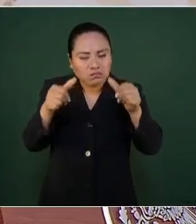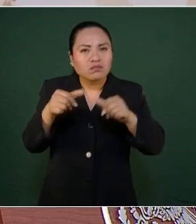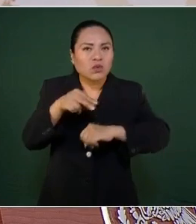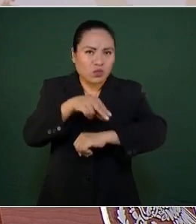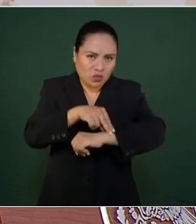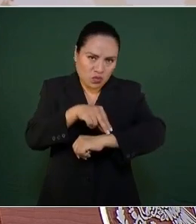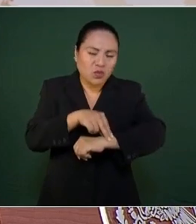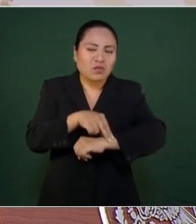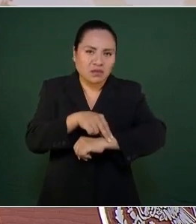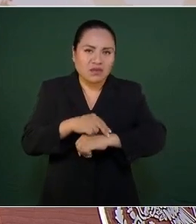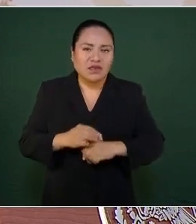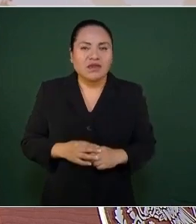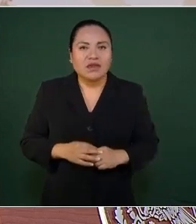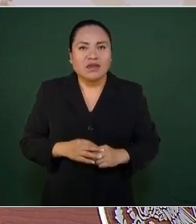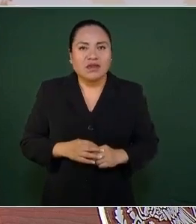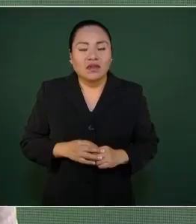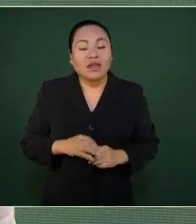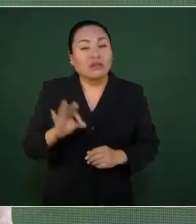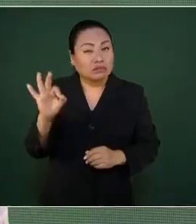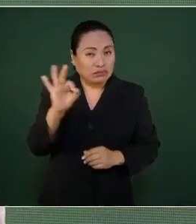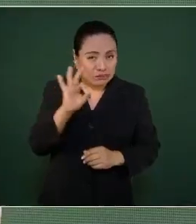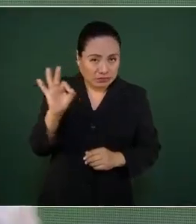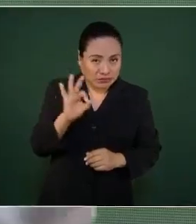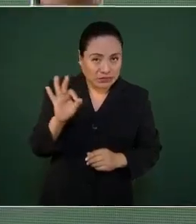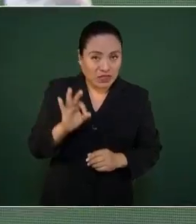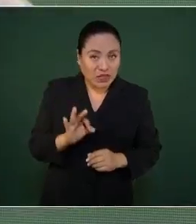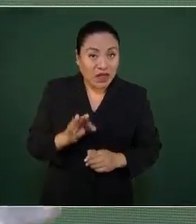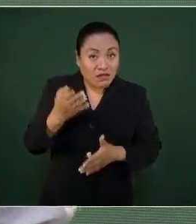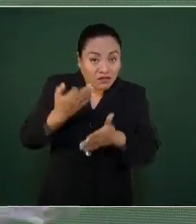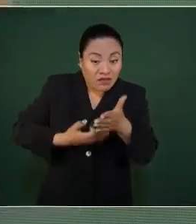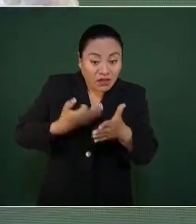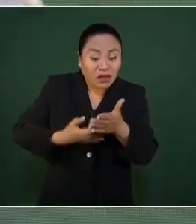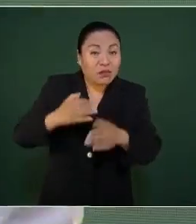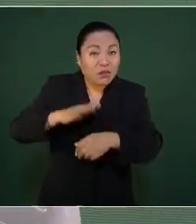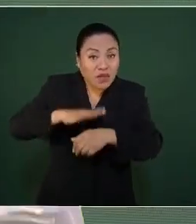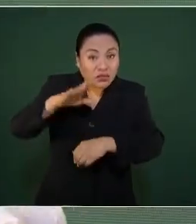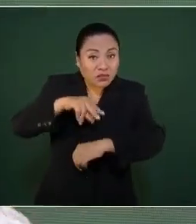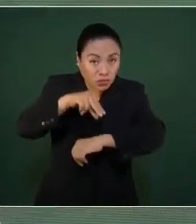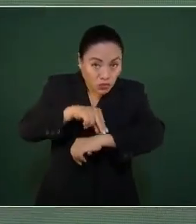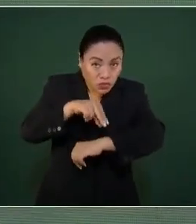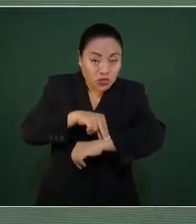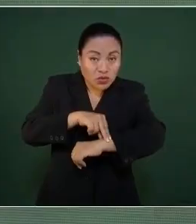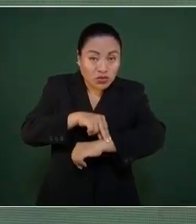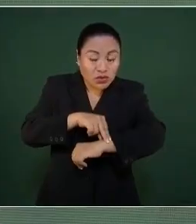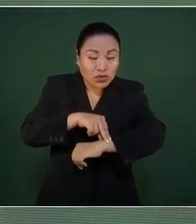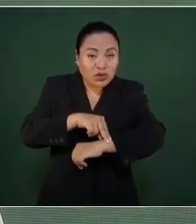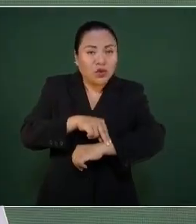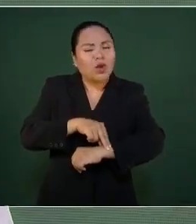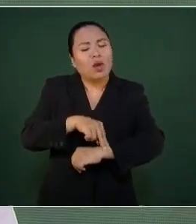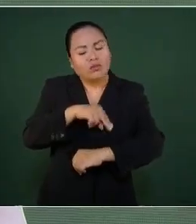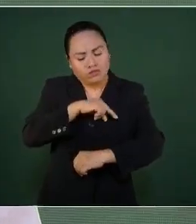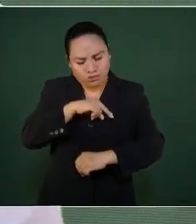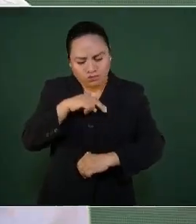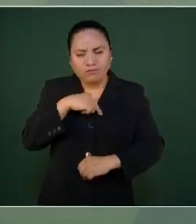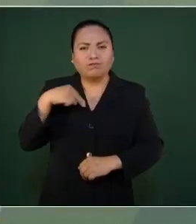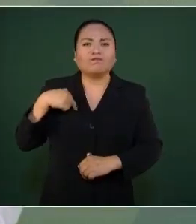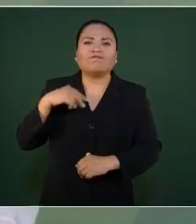probable que si nos faltan médicos, los vamos a